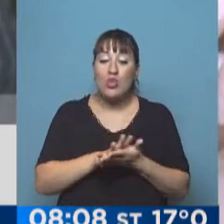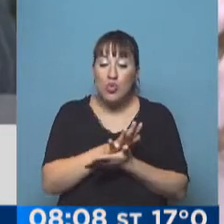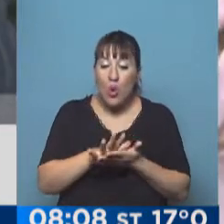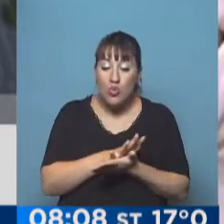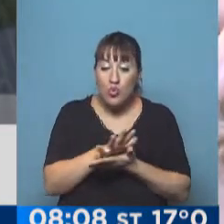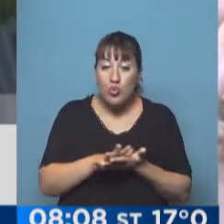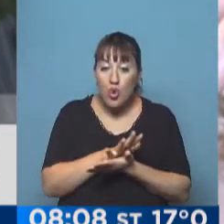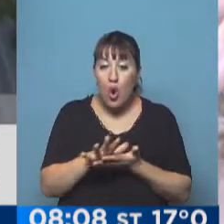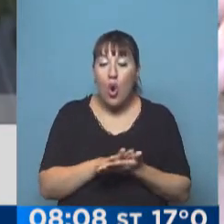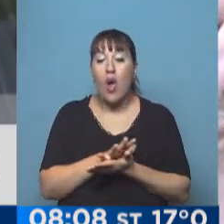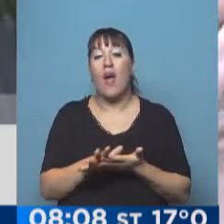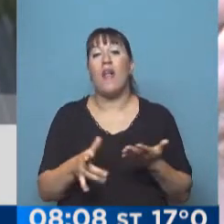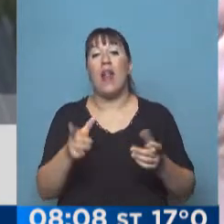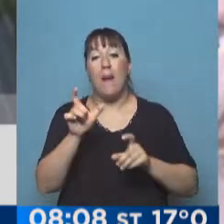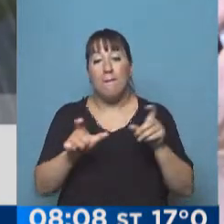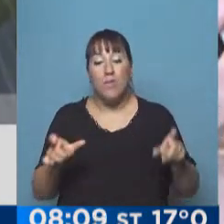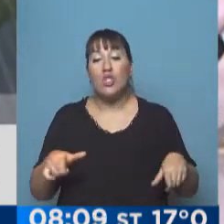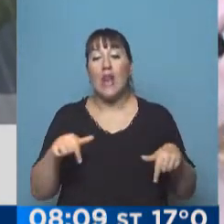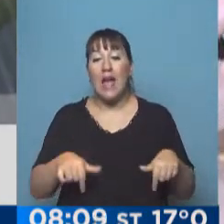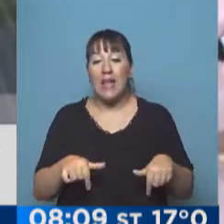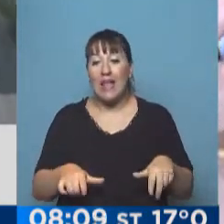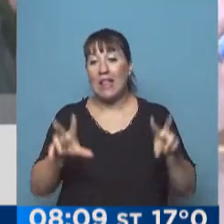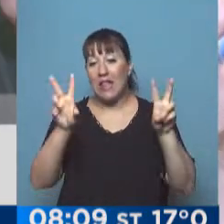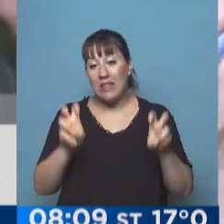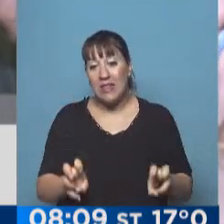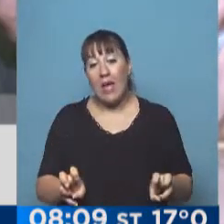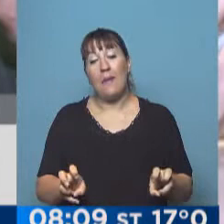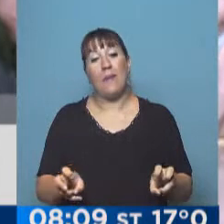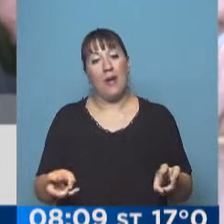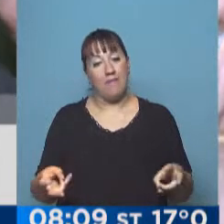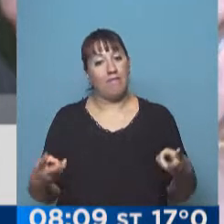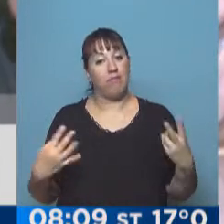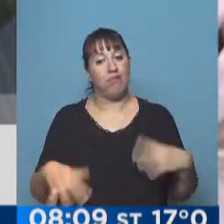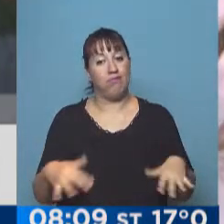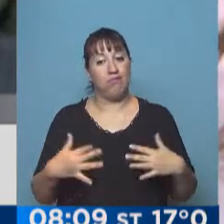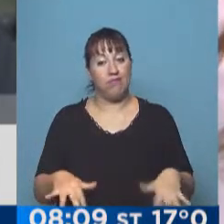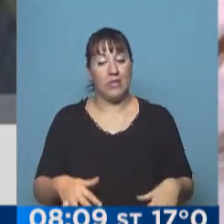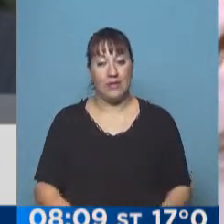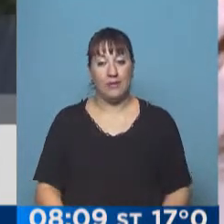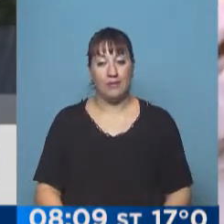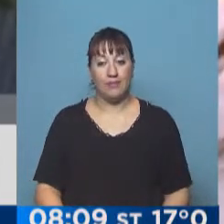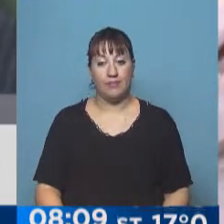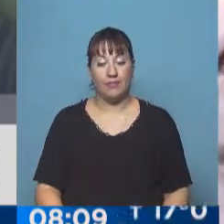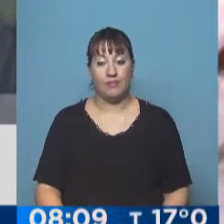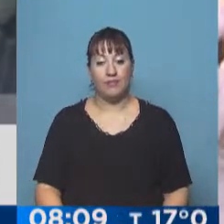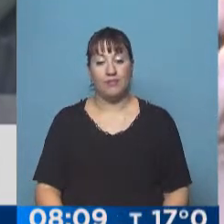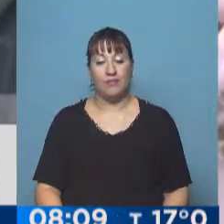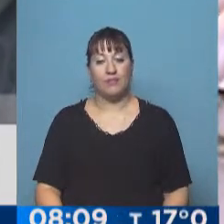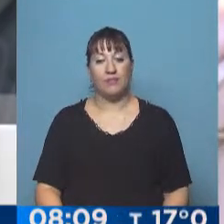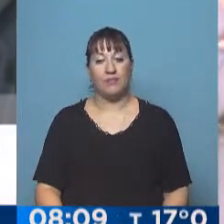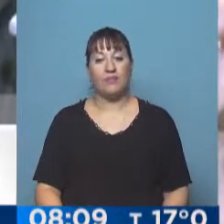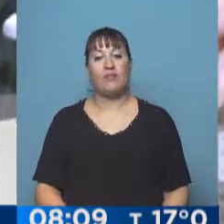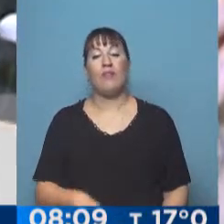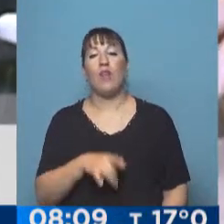buena parte de la sociedad que está participando de este tema este flaco favor le van a ser a lavar la provincia en cierta